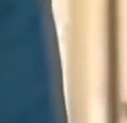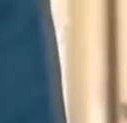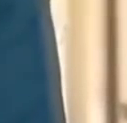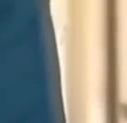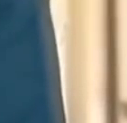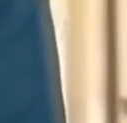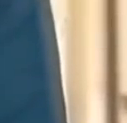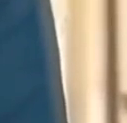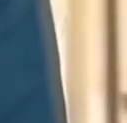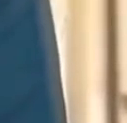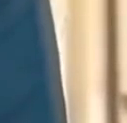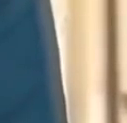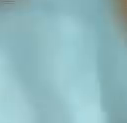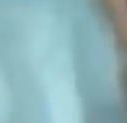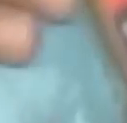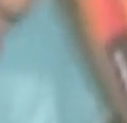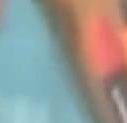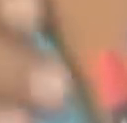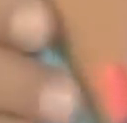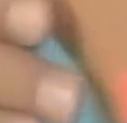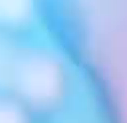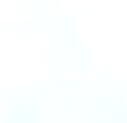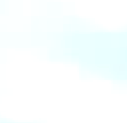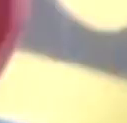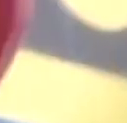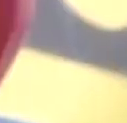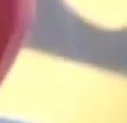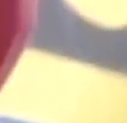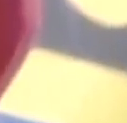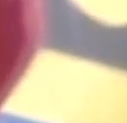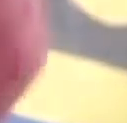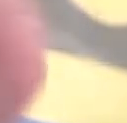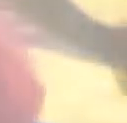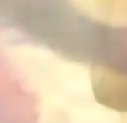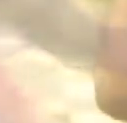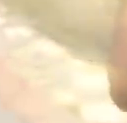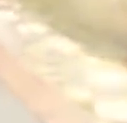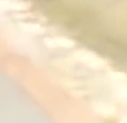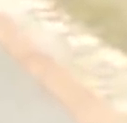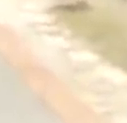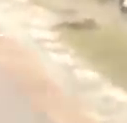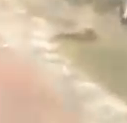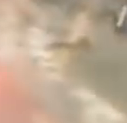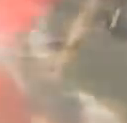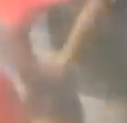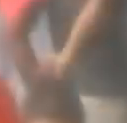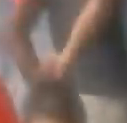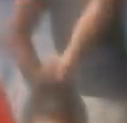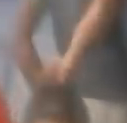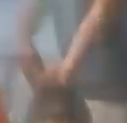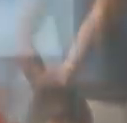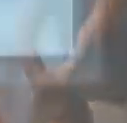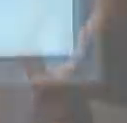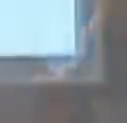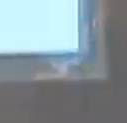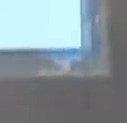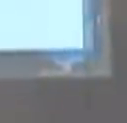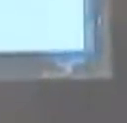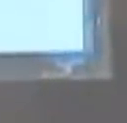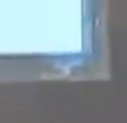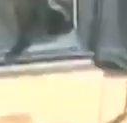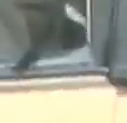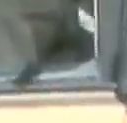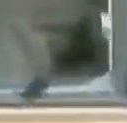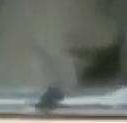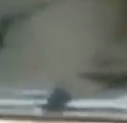Corazoncito que le late rapidito, ya va. Tum, tum, tum. Cuando pasen los años de este siglo XXI y pasen estos